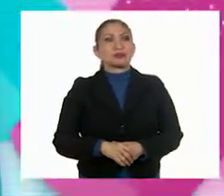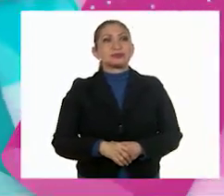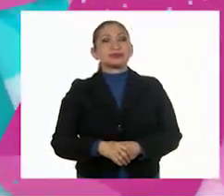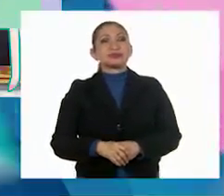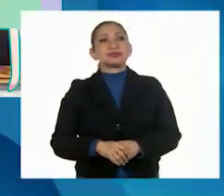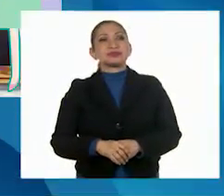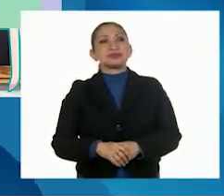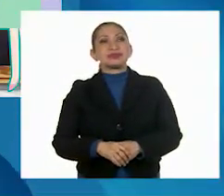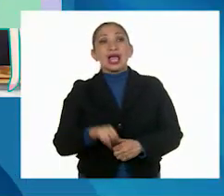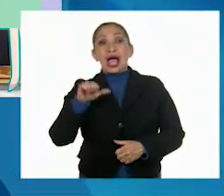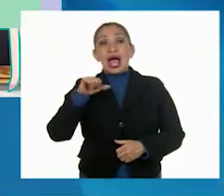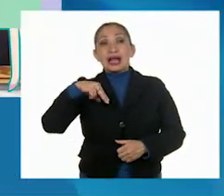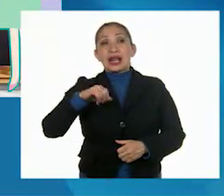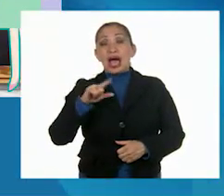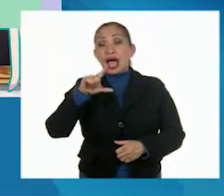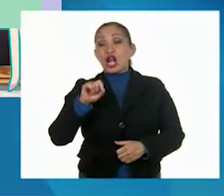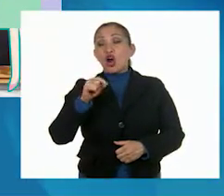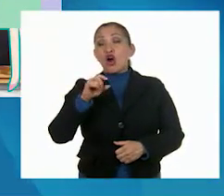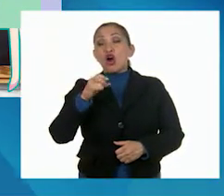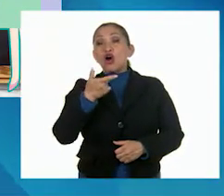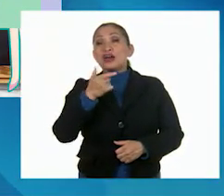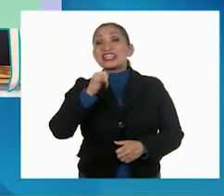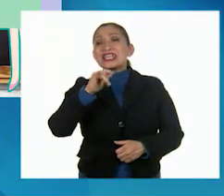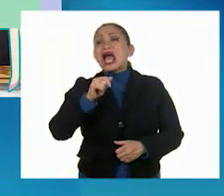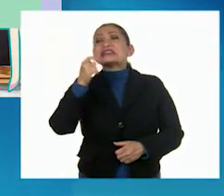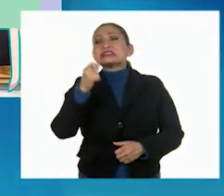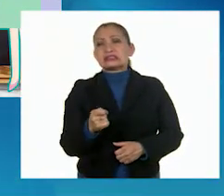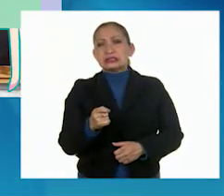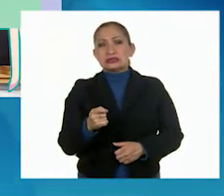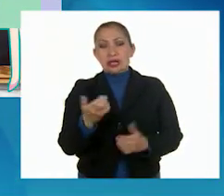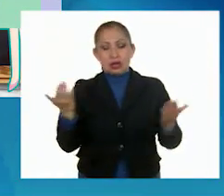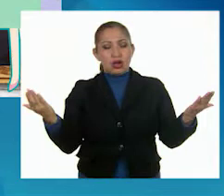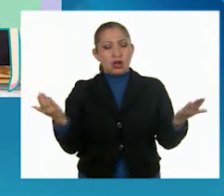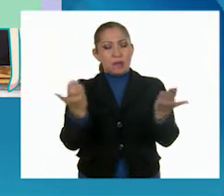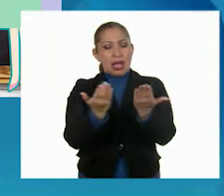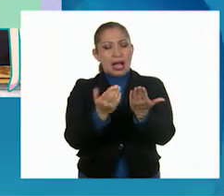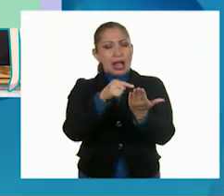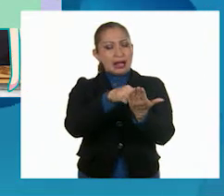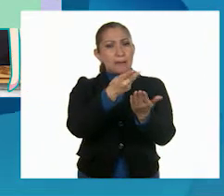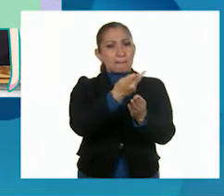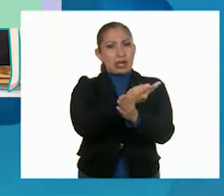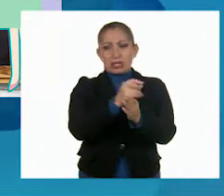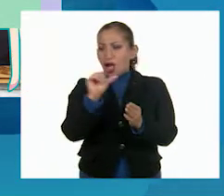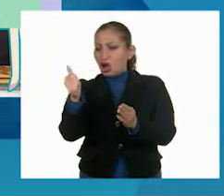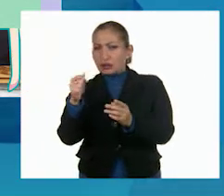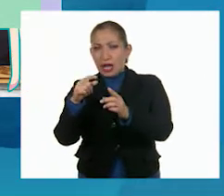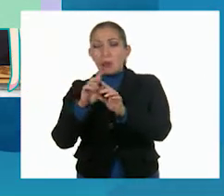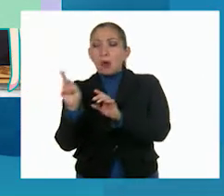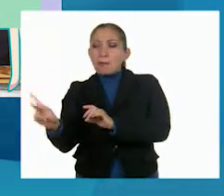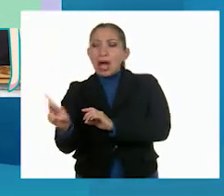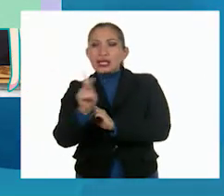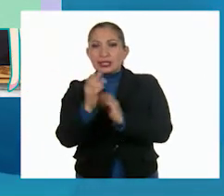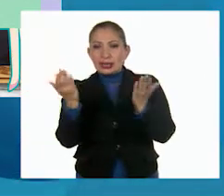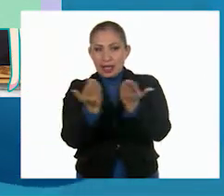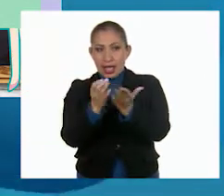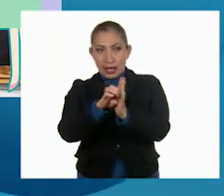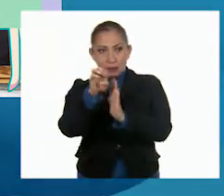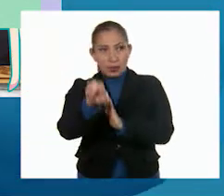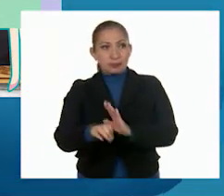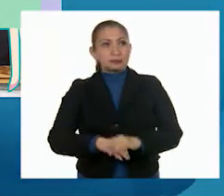bien. Bueno, y la analogía dice comparar una situación con otra.